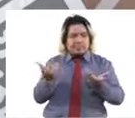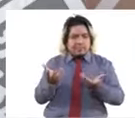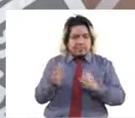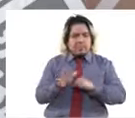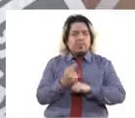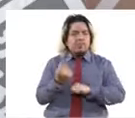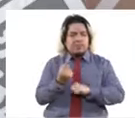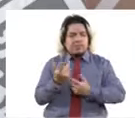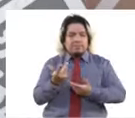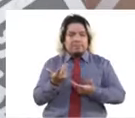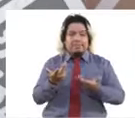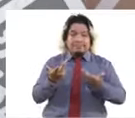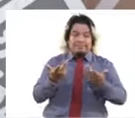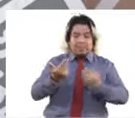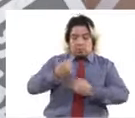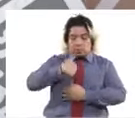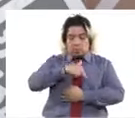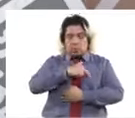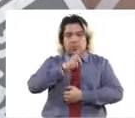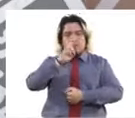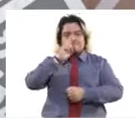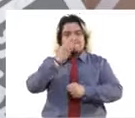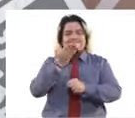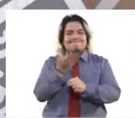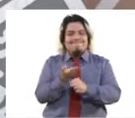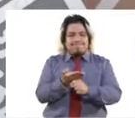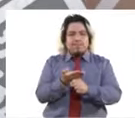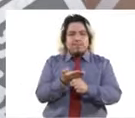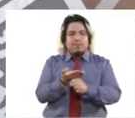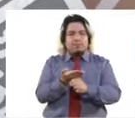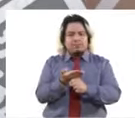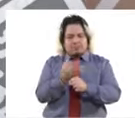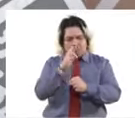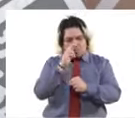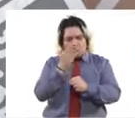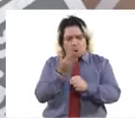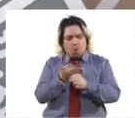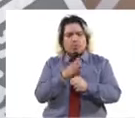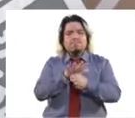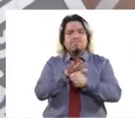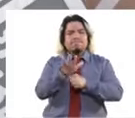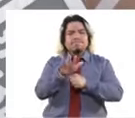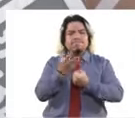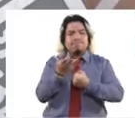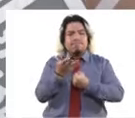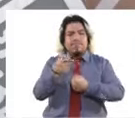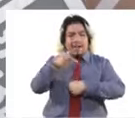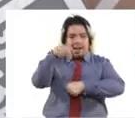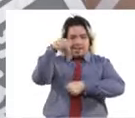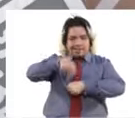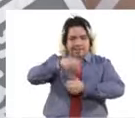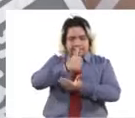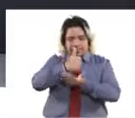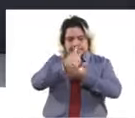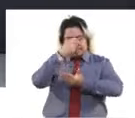Porque nuestra responsabilidad es brindar seguridad a las familias de la Ciudad de